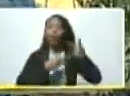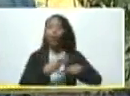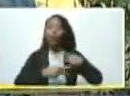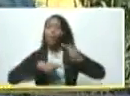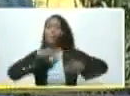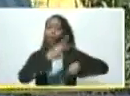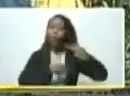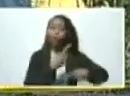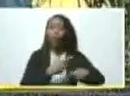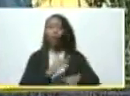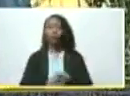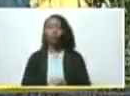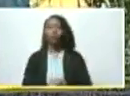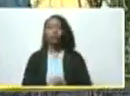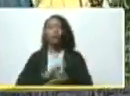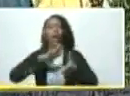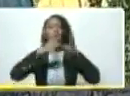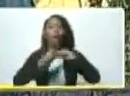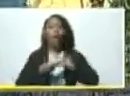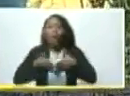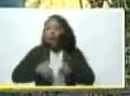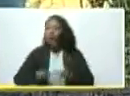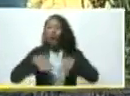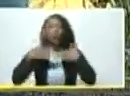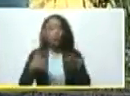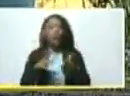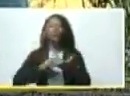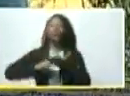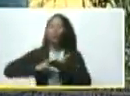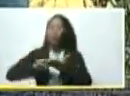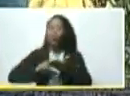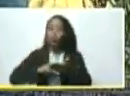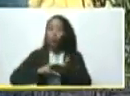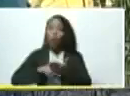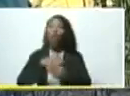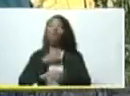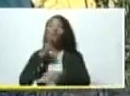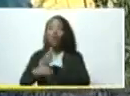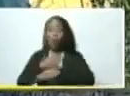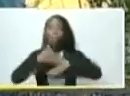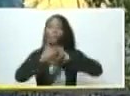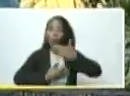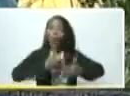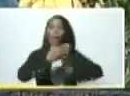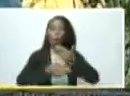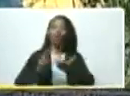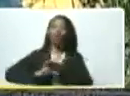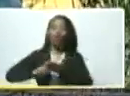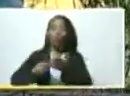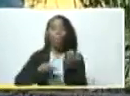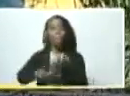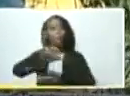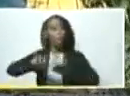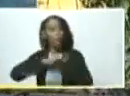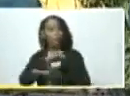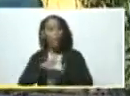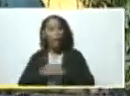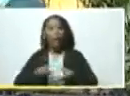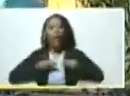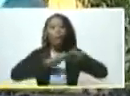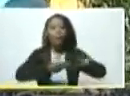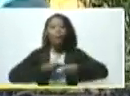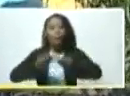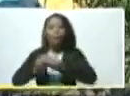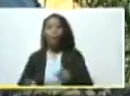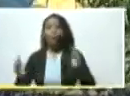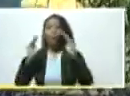producir. Y los CLAP nacieron y resolvieron, fueron progresivamente resolviendo el problema del abastecimiento en el